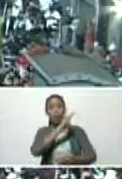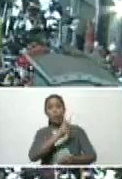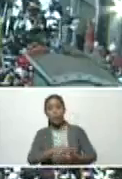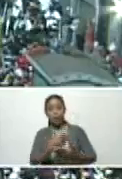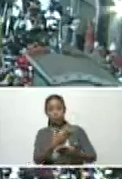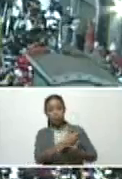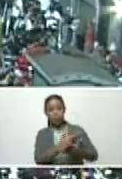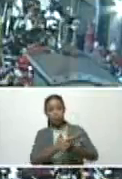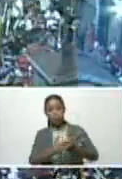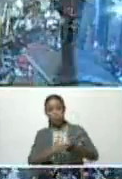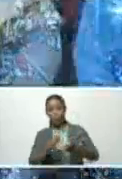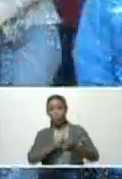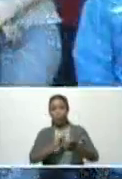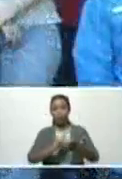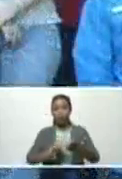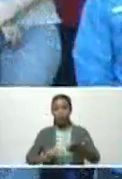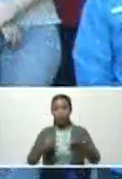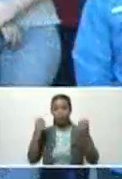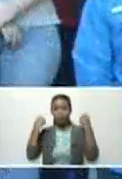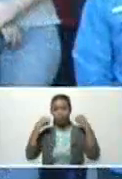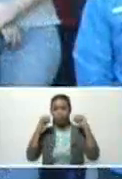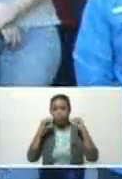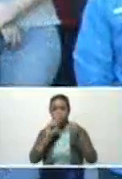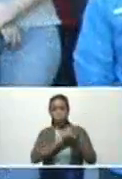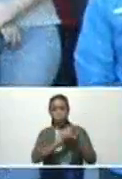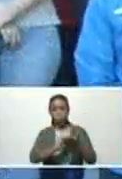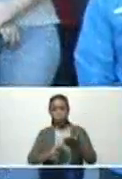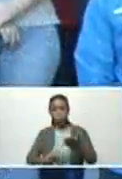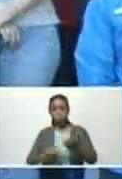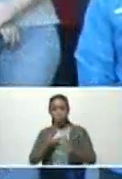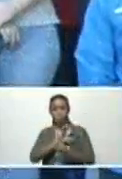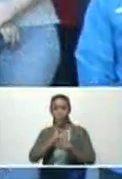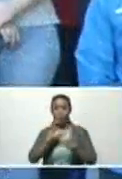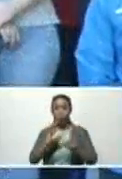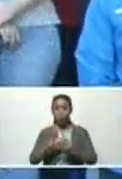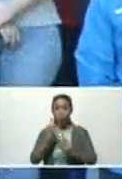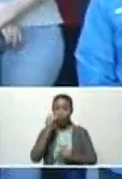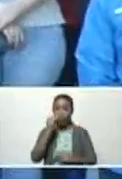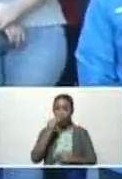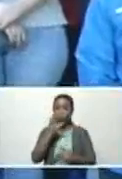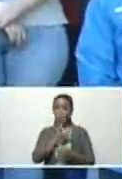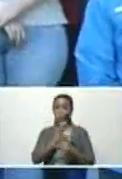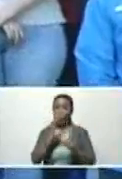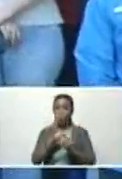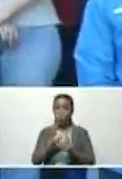escritura, el ensayo. La cultura, muchachos, la cultura,